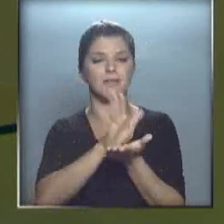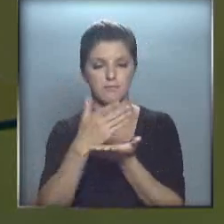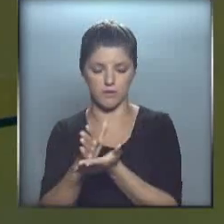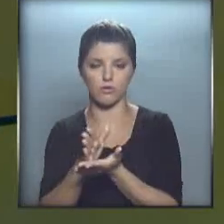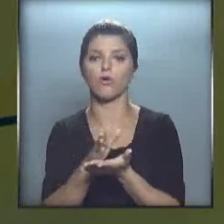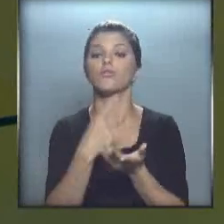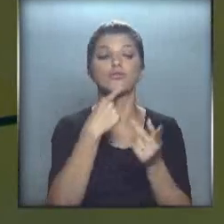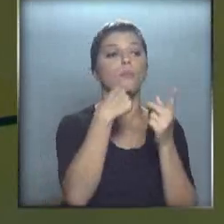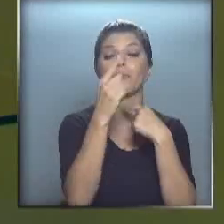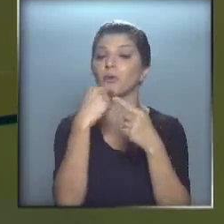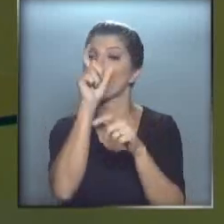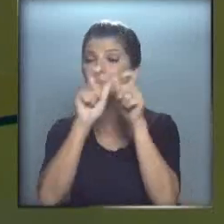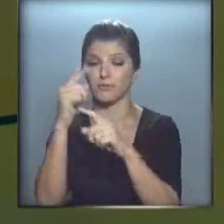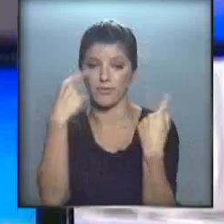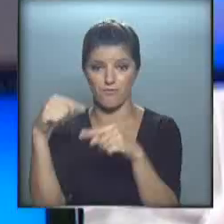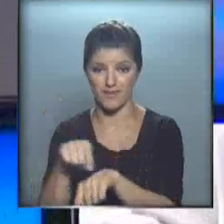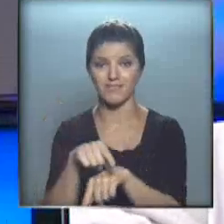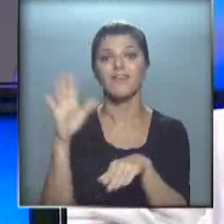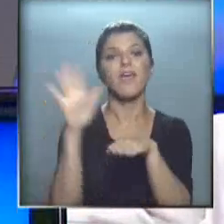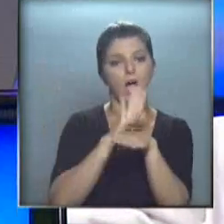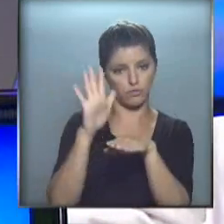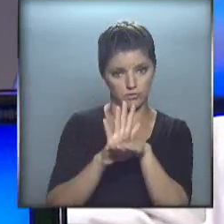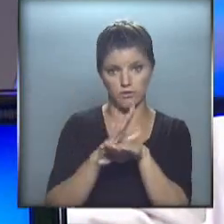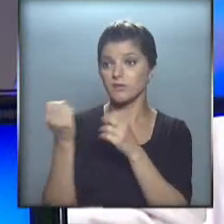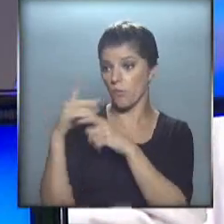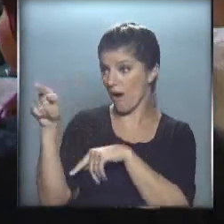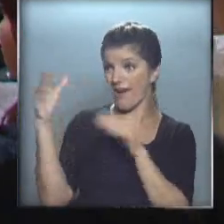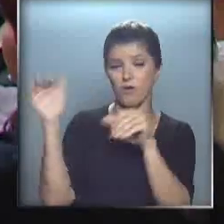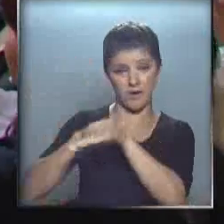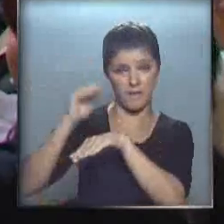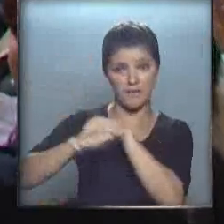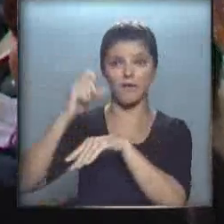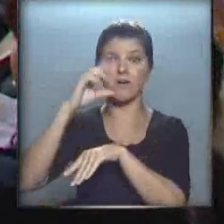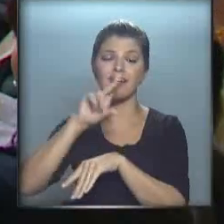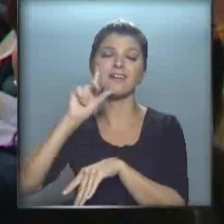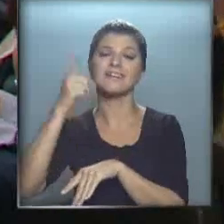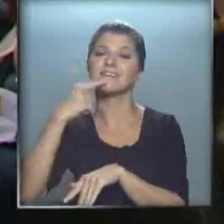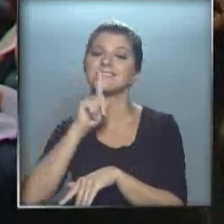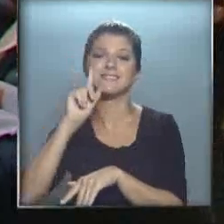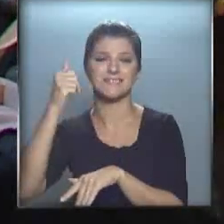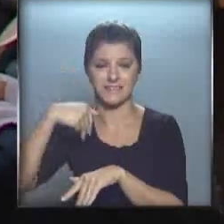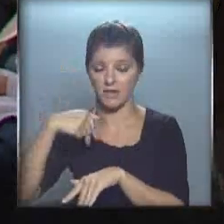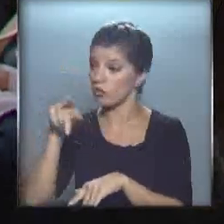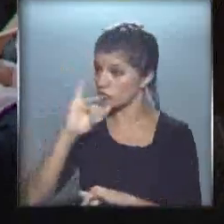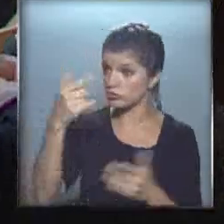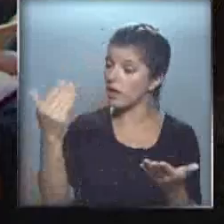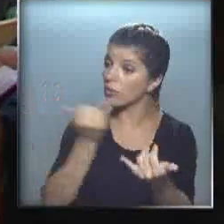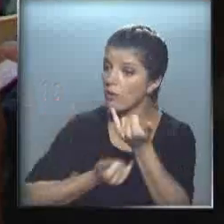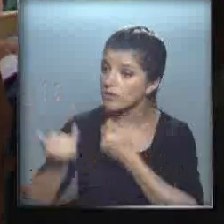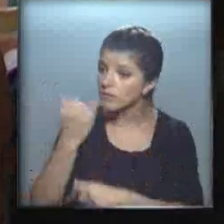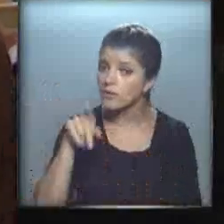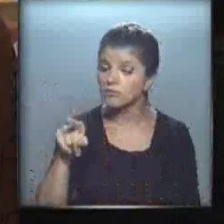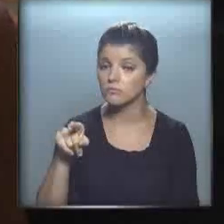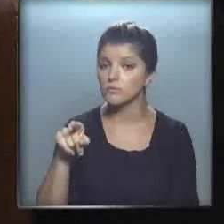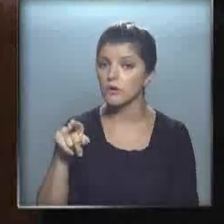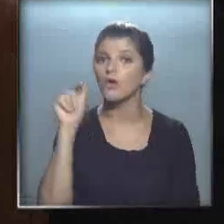reportajes, videos, sketch. También está bueno. Uh-huh. Estamos haciendo acá con el amigo Cristian. Me gustaría que le den el micrófono. Sí, claro. Cristian, agarra el micrófono. Cuénteme de qué se tratan los sketch